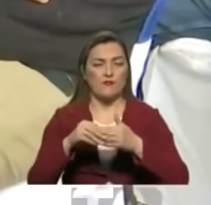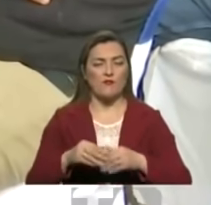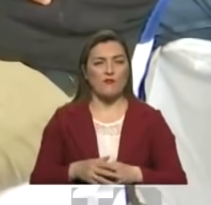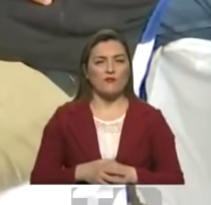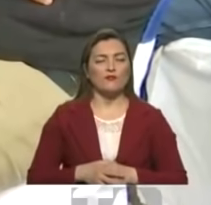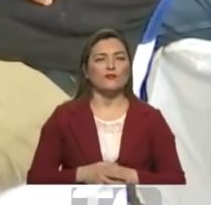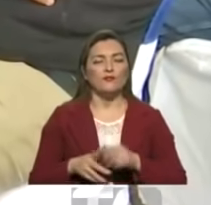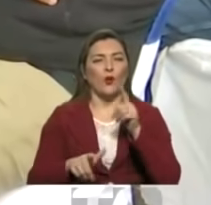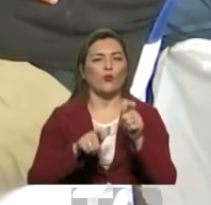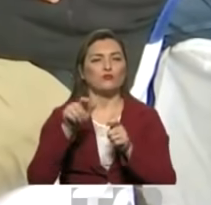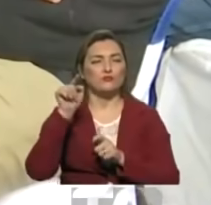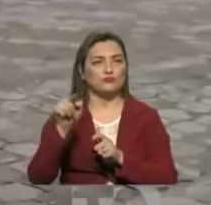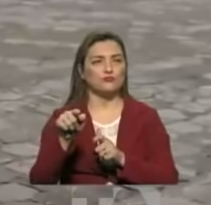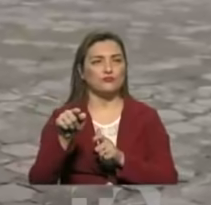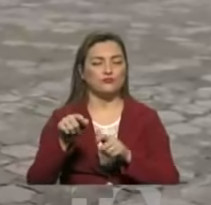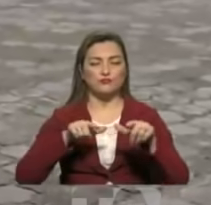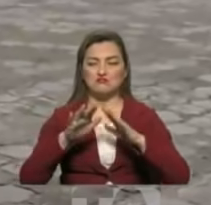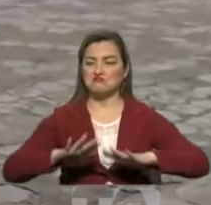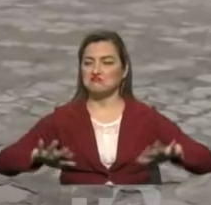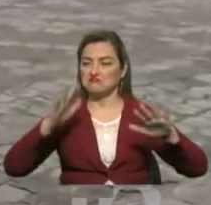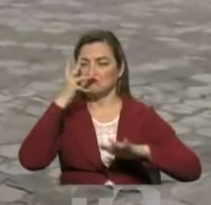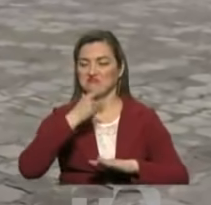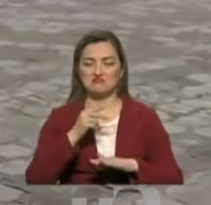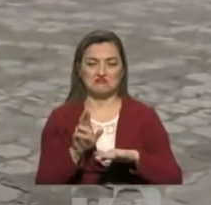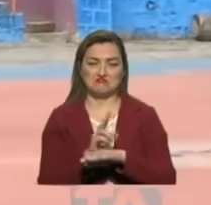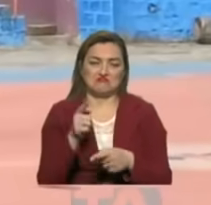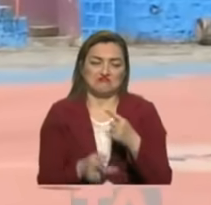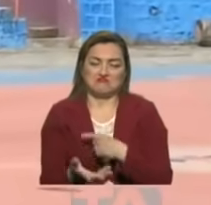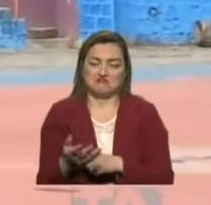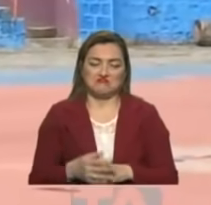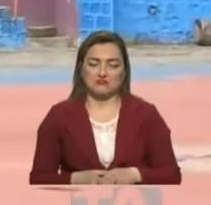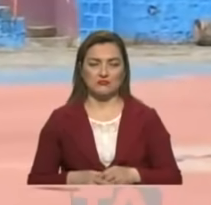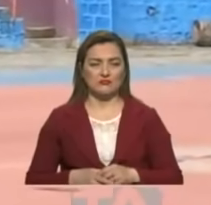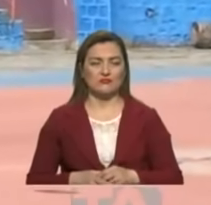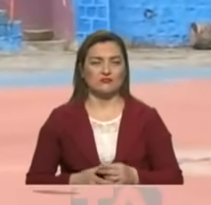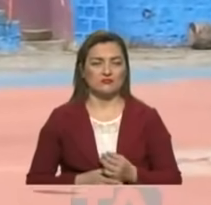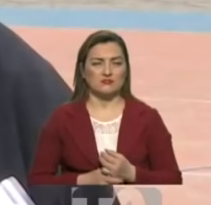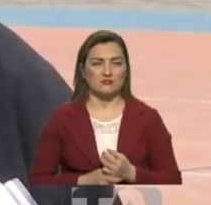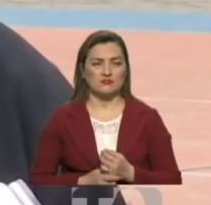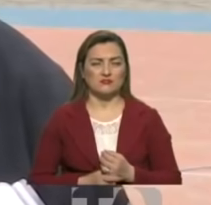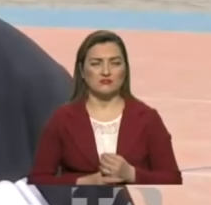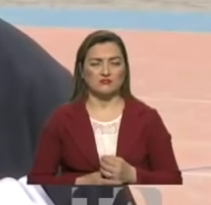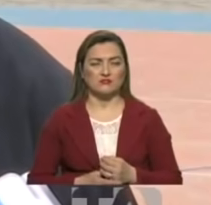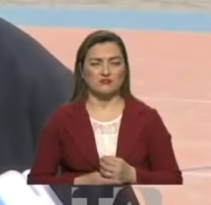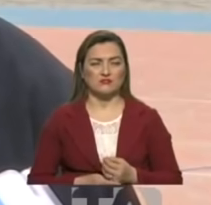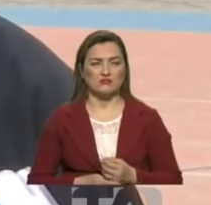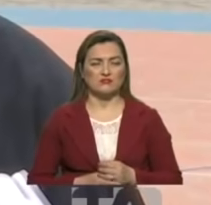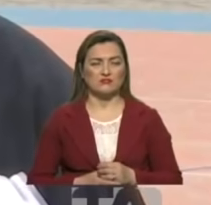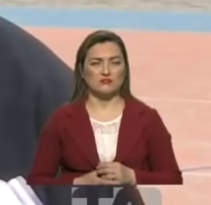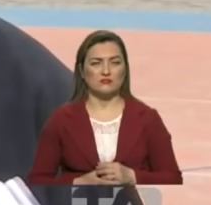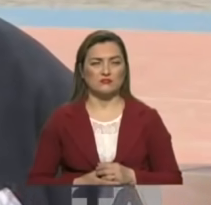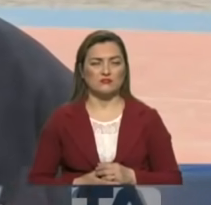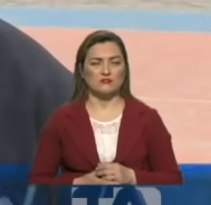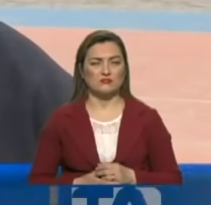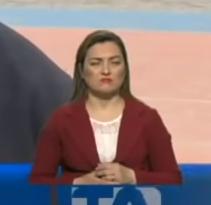Aunque los vecinos recibieron el remodelado espacio por la emergencia sanitaria, aún no hay cómo ocupar las canchas. De igual manera se intervino en las